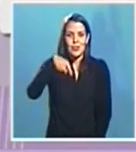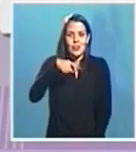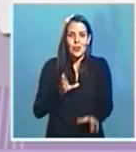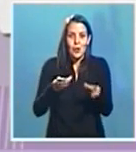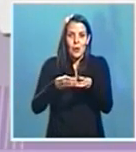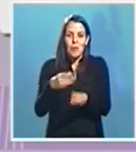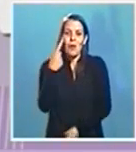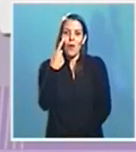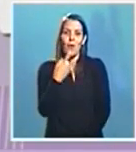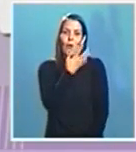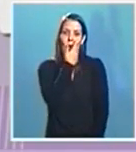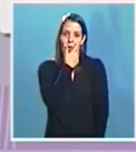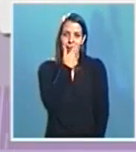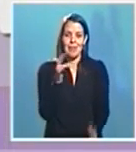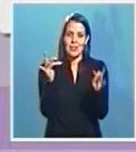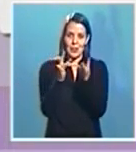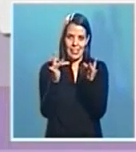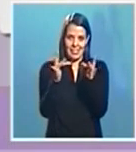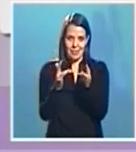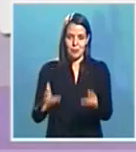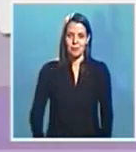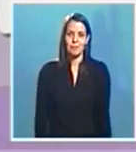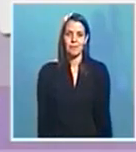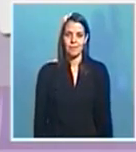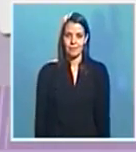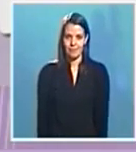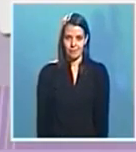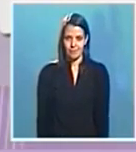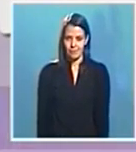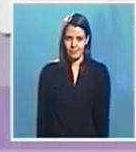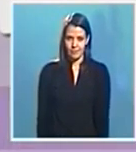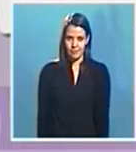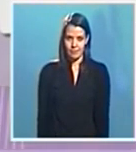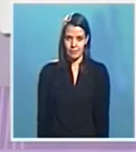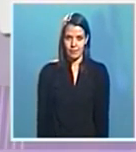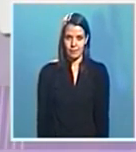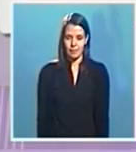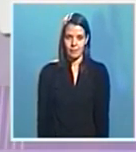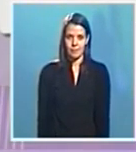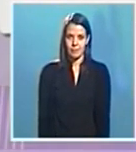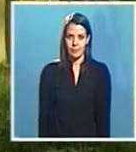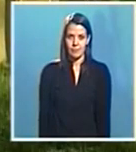estivemos cos veciños dunha das parroquias nas que se executaron obras con cargo ao plan do ano pasado.